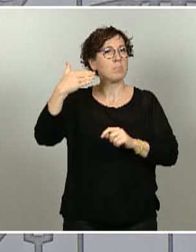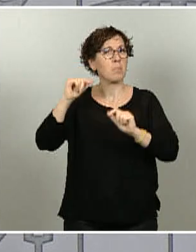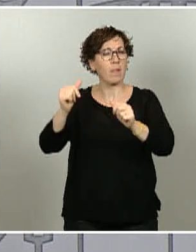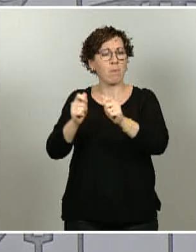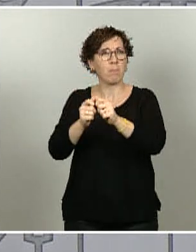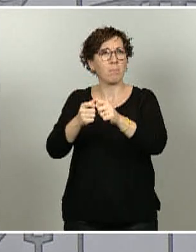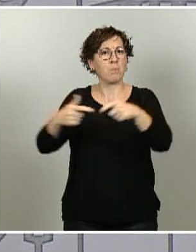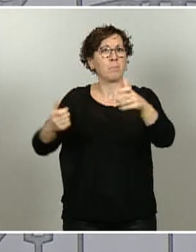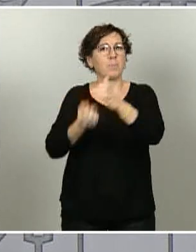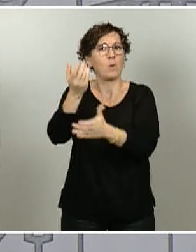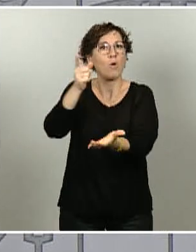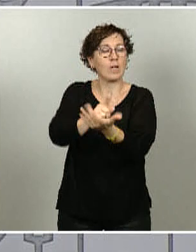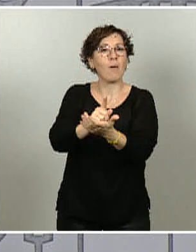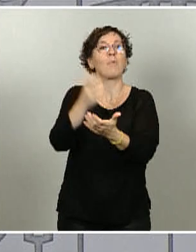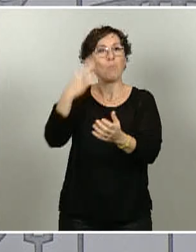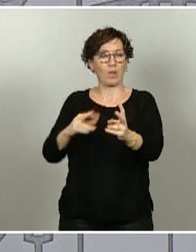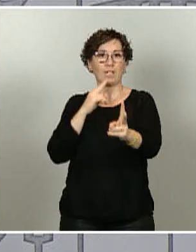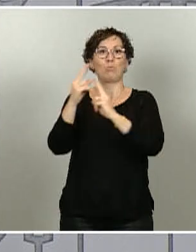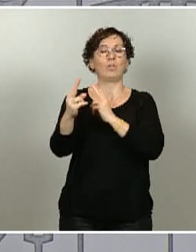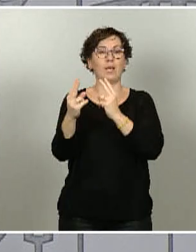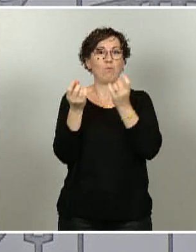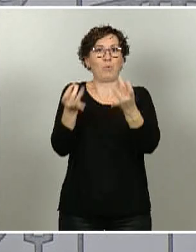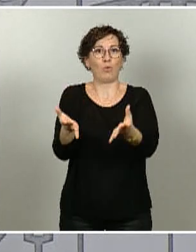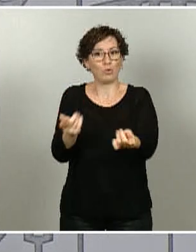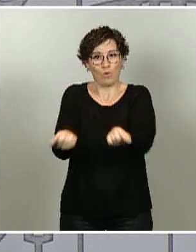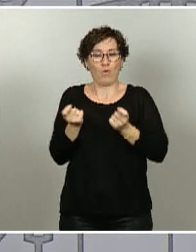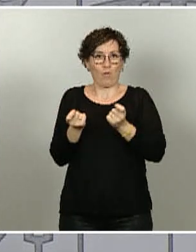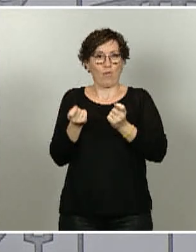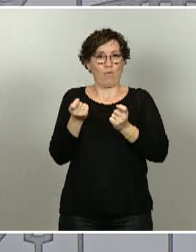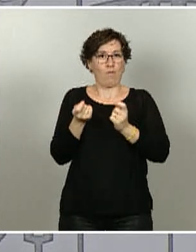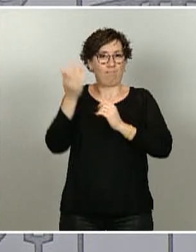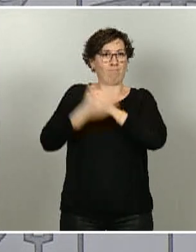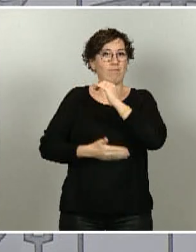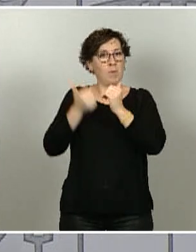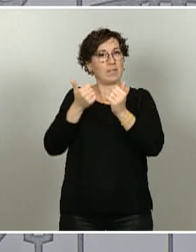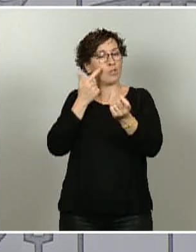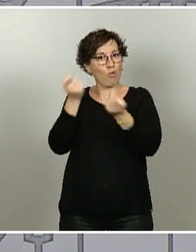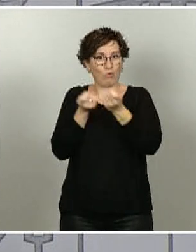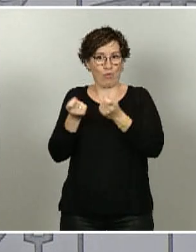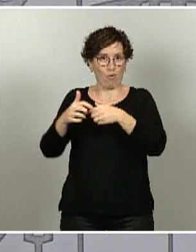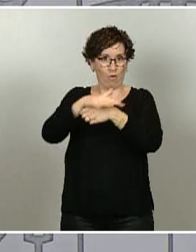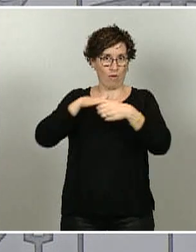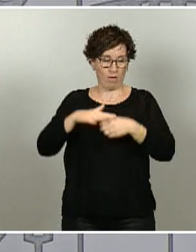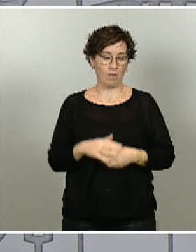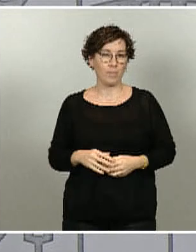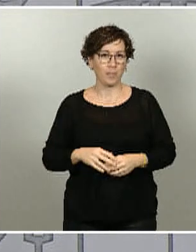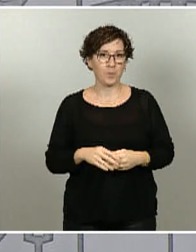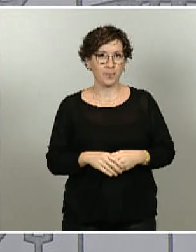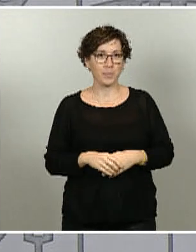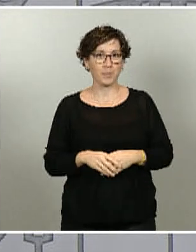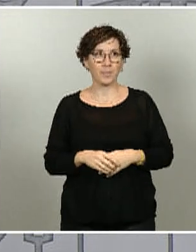poder reaccionar rápido y contenerlos de la forma más localizada posible. Además, vamos a hablar de la evolución